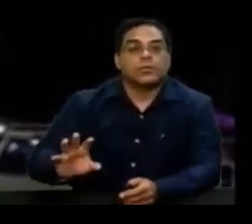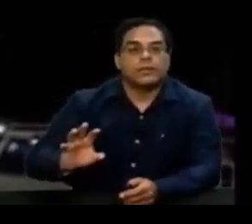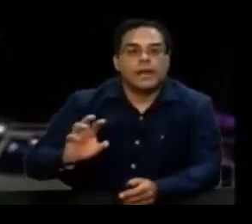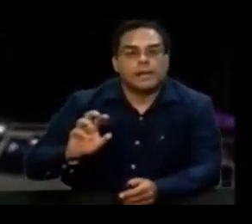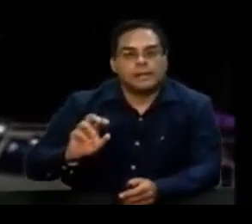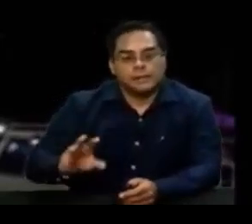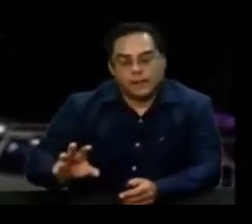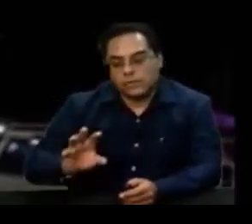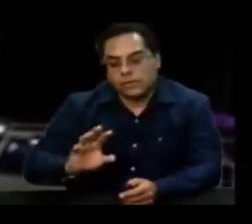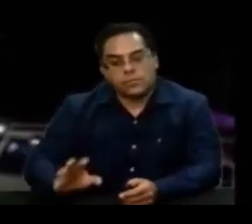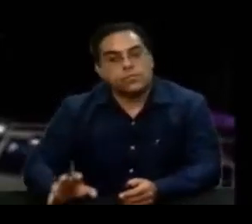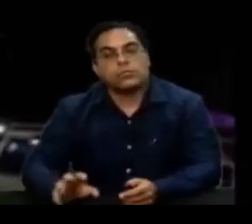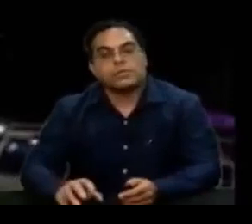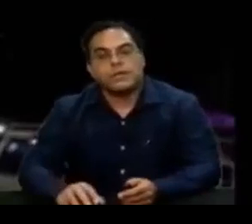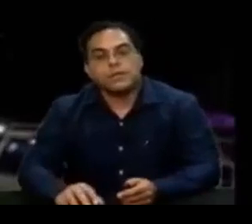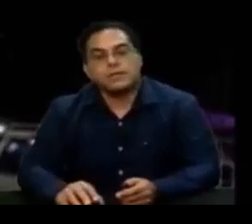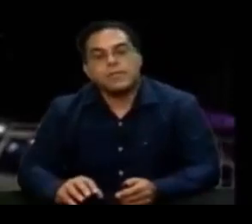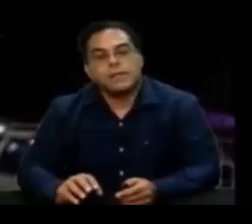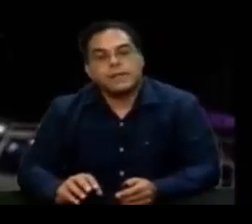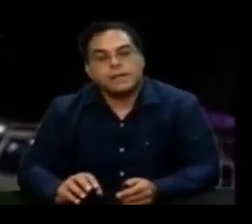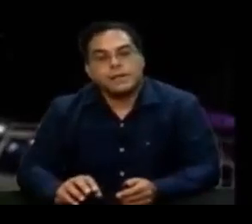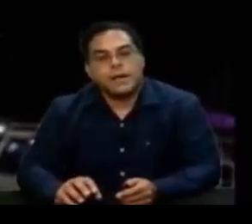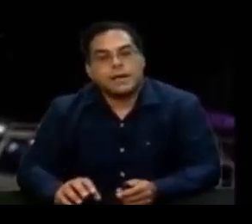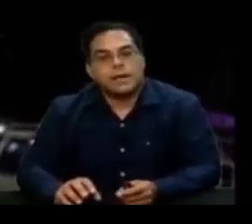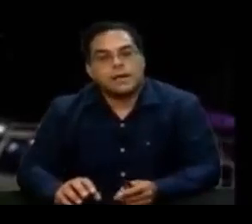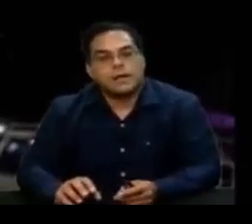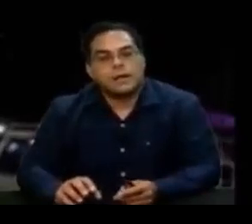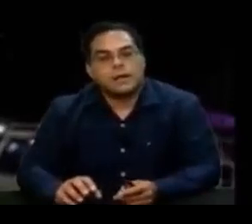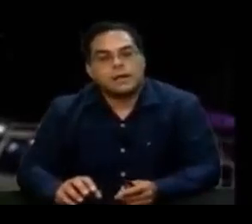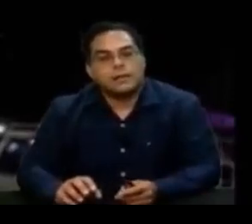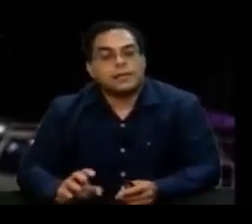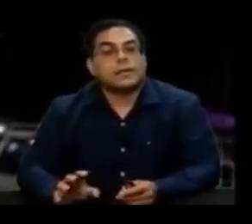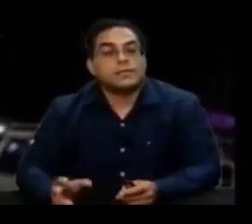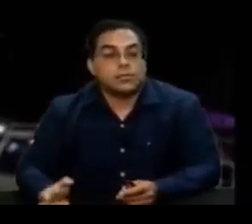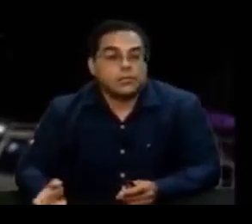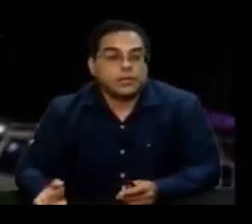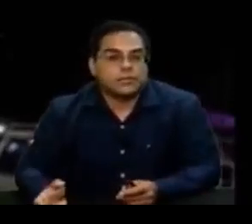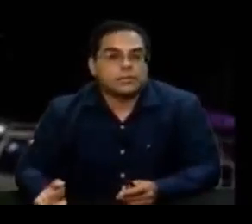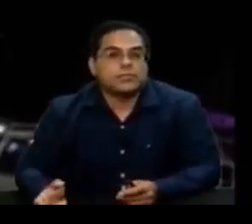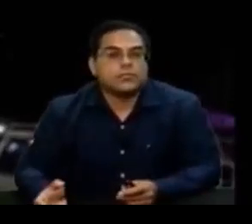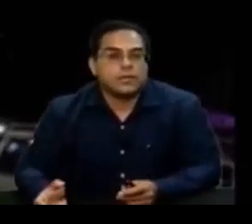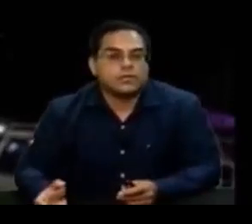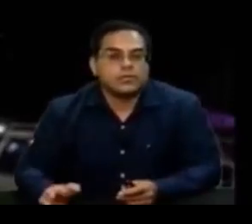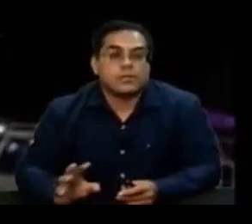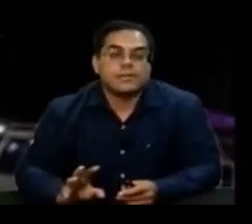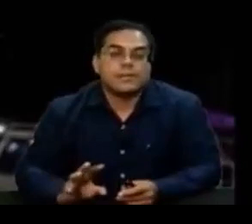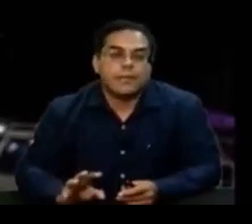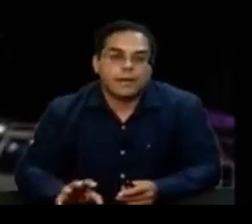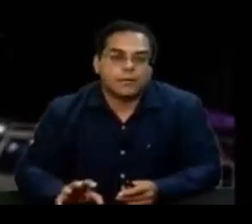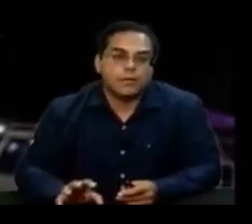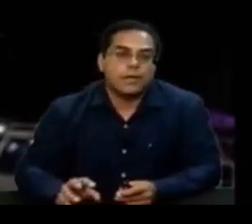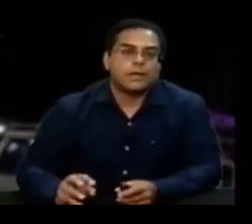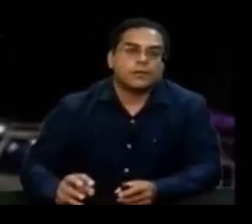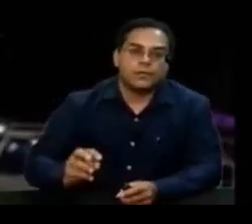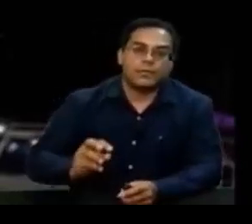de material: el titanio, que es muy utilizado, y el material reabsorbible, que se utiliza mucho en niños. Sin